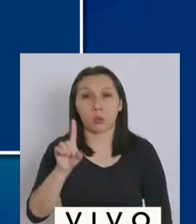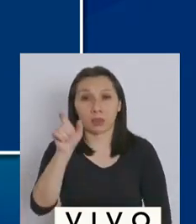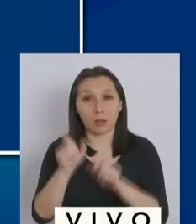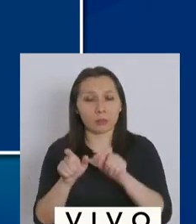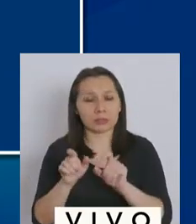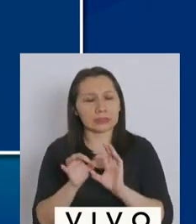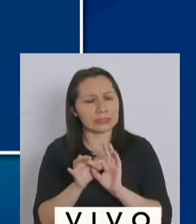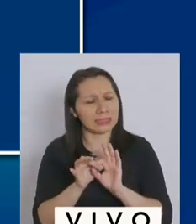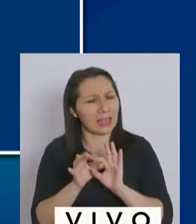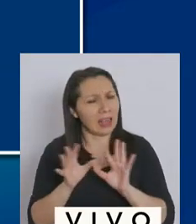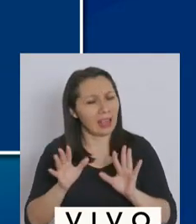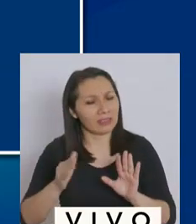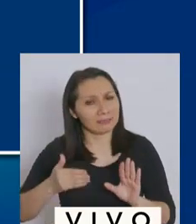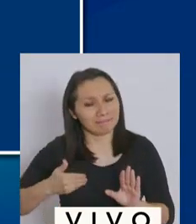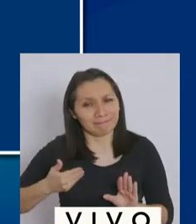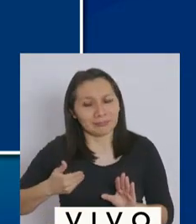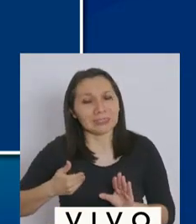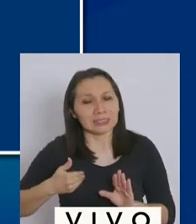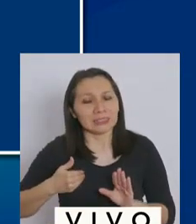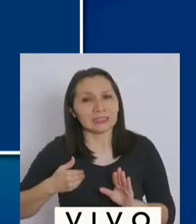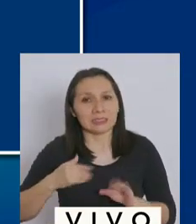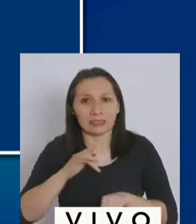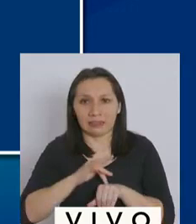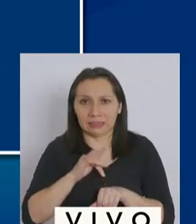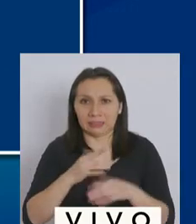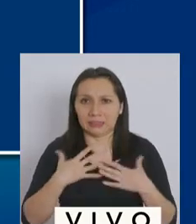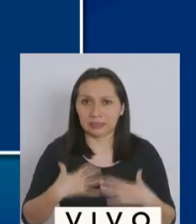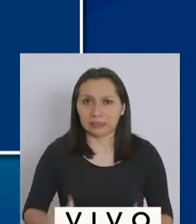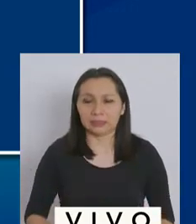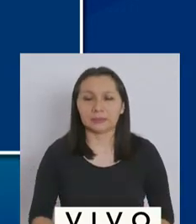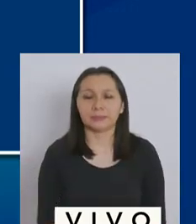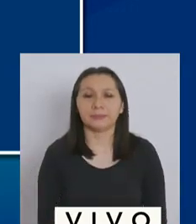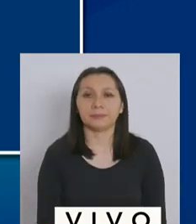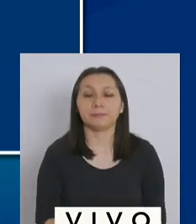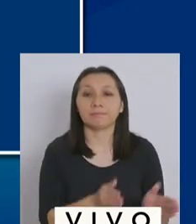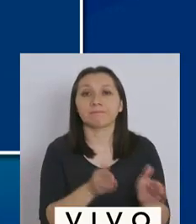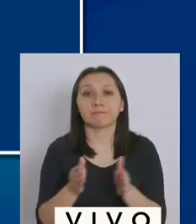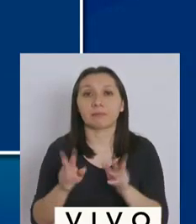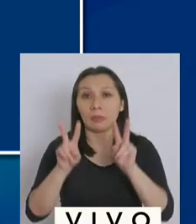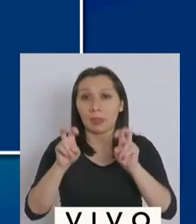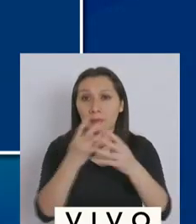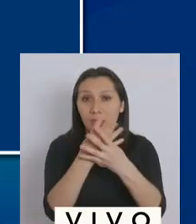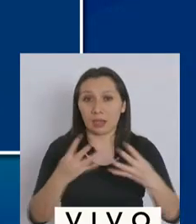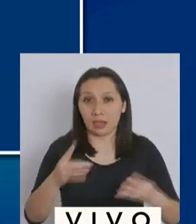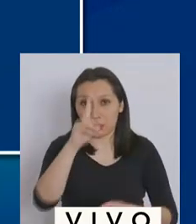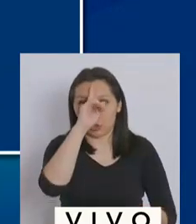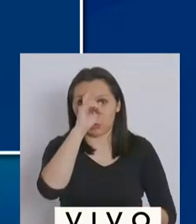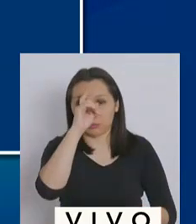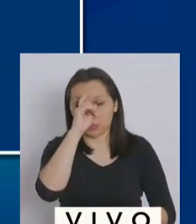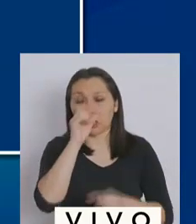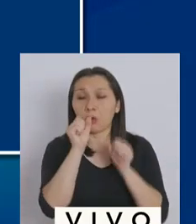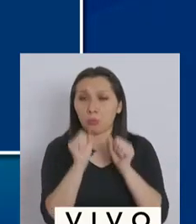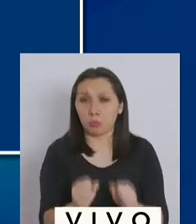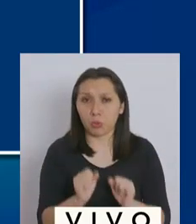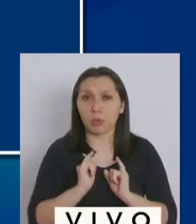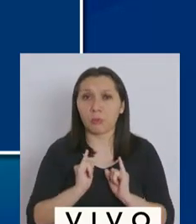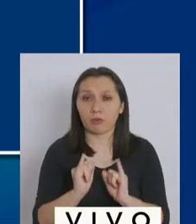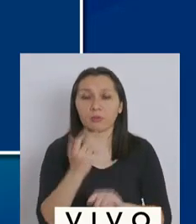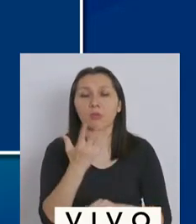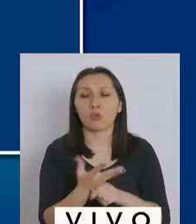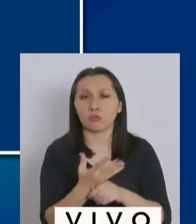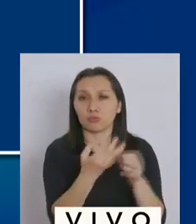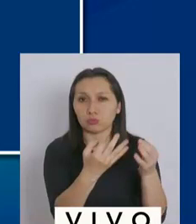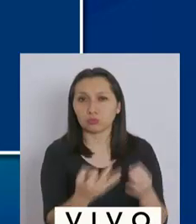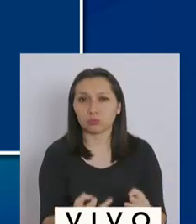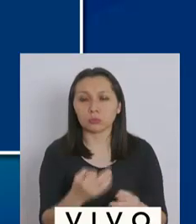ellas están lamentablemente en estado crítico. En relación a la red integrada de salud, podemos decir que existe un